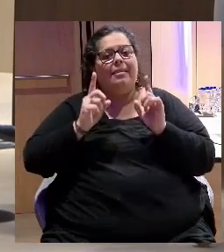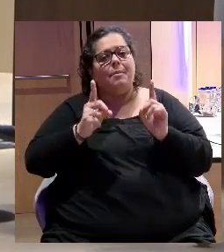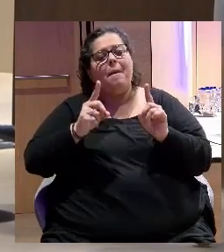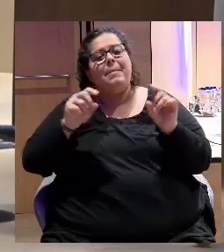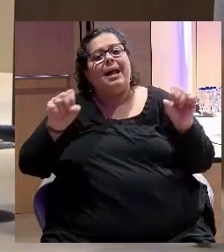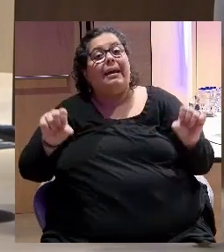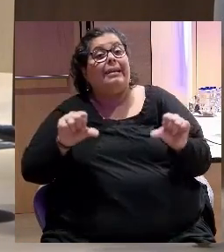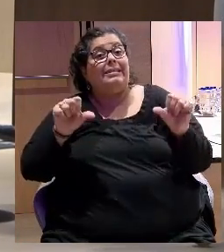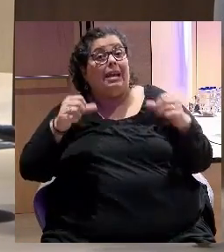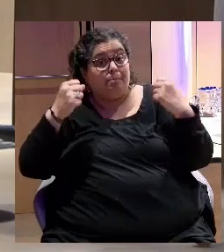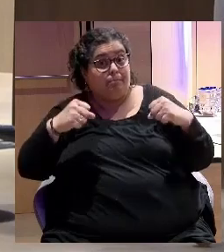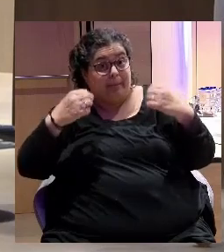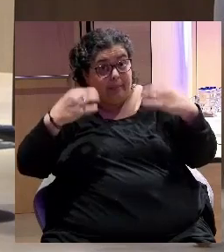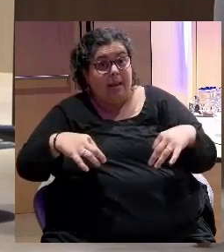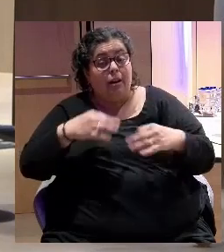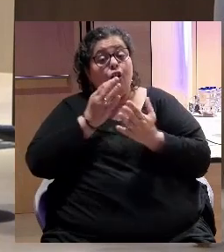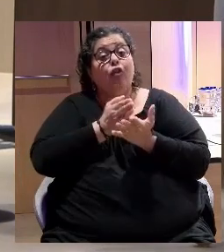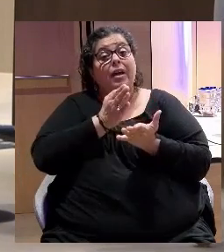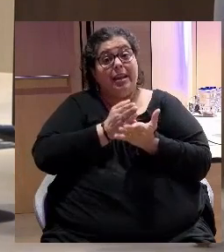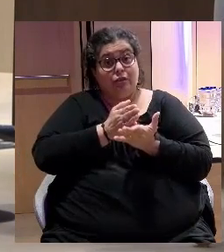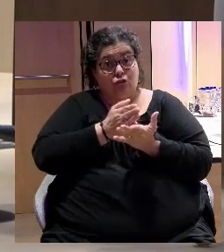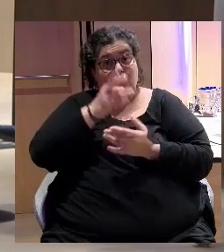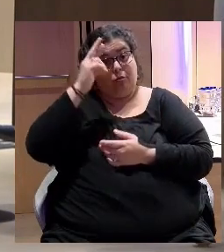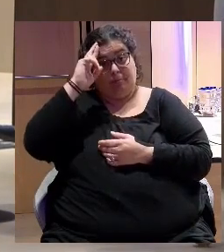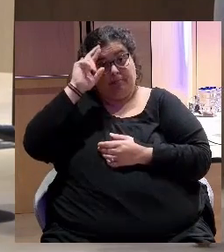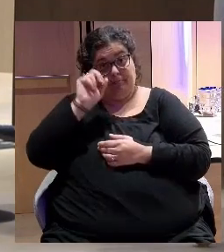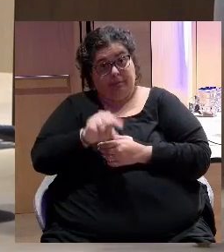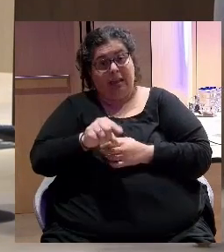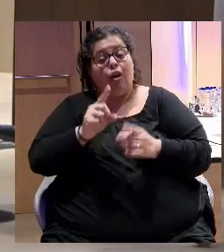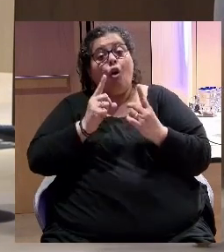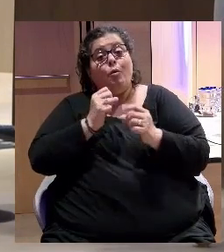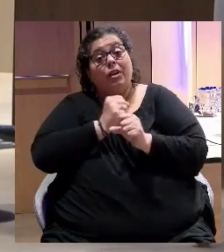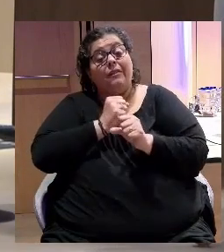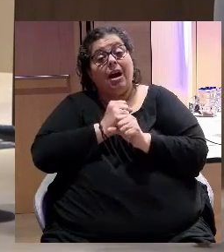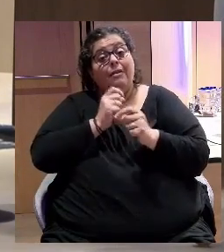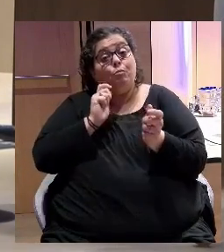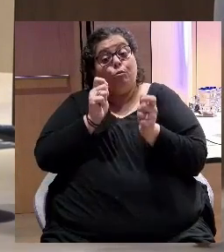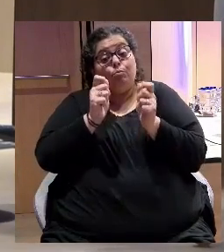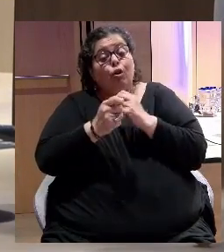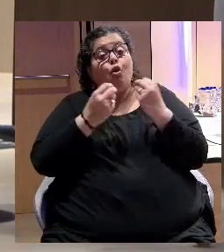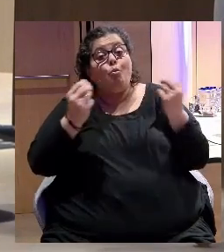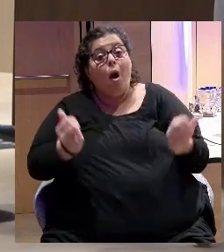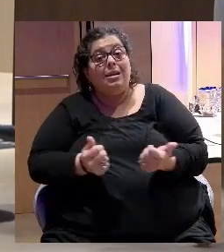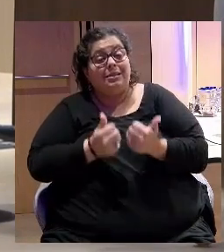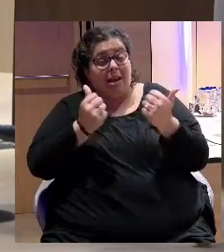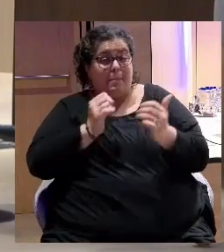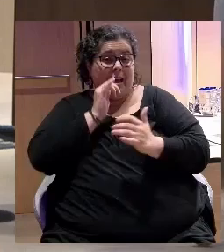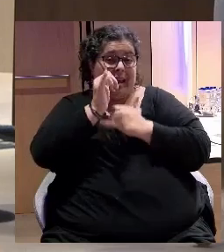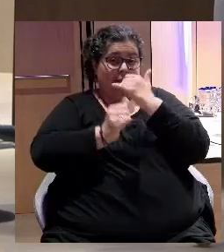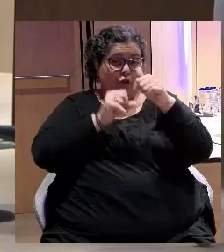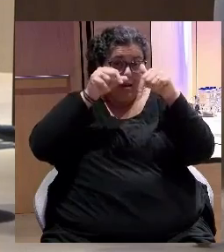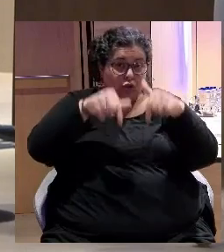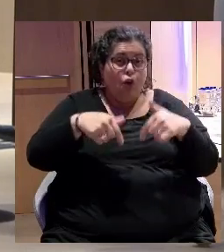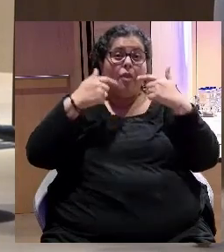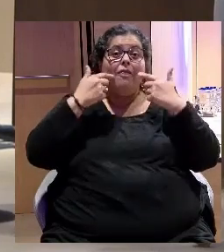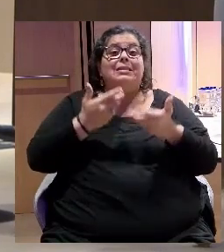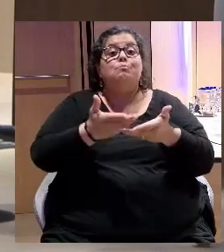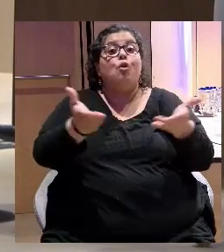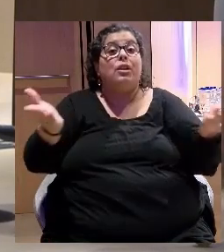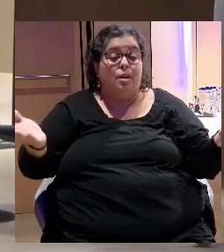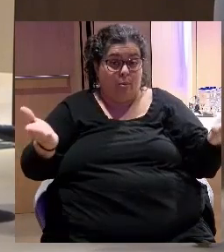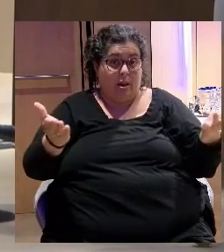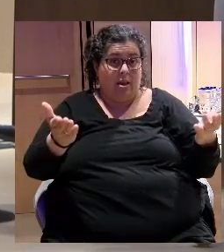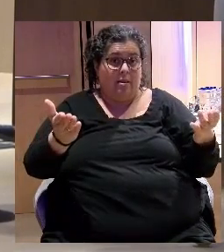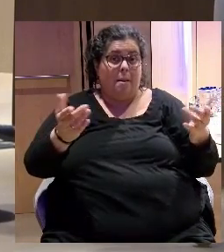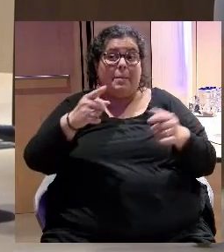hacerla disponible. Trabajamos en cómo los formatos, ¿no?, en cómo hacer que esa información estuviera disponible y pudiera ser